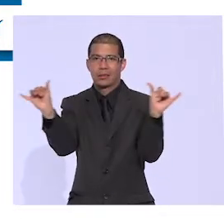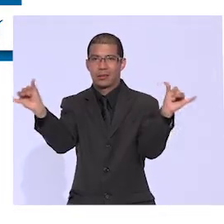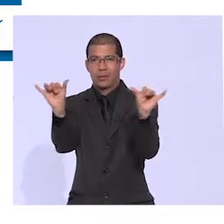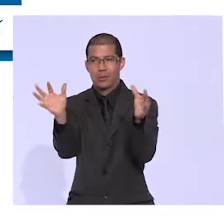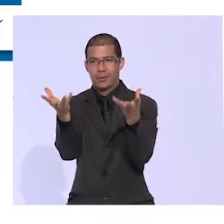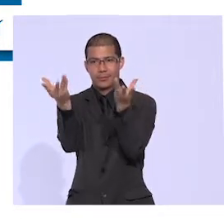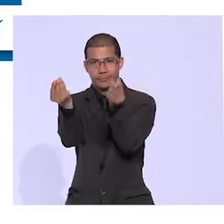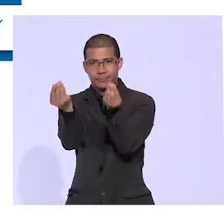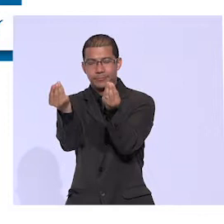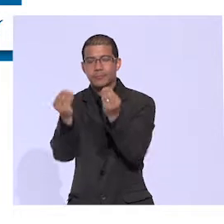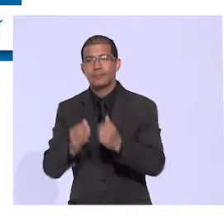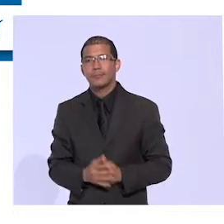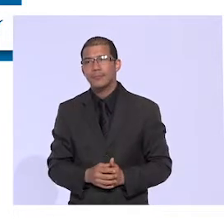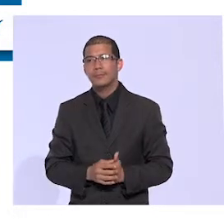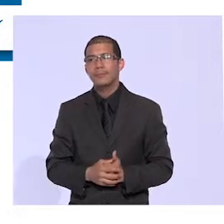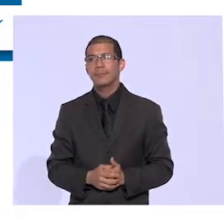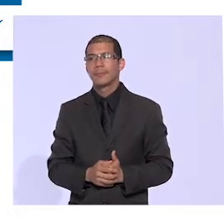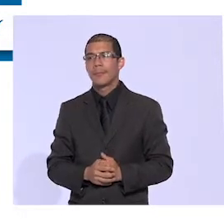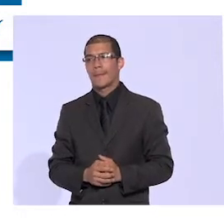Bien,